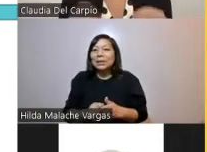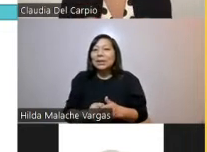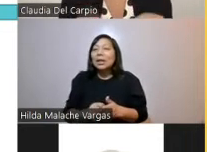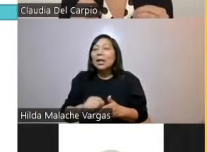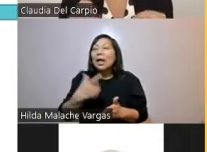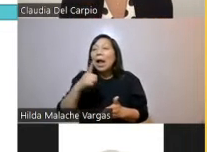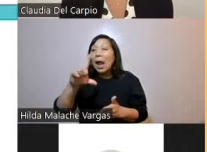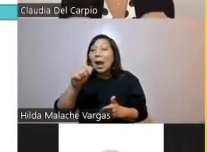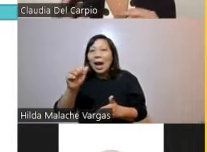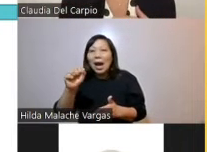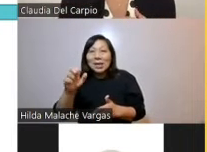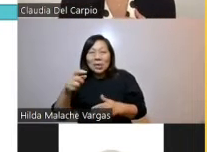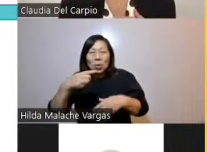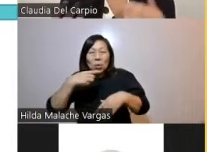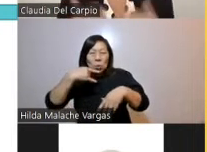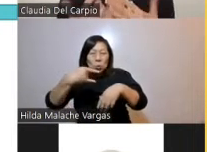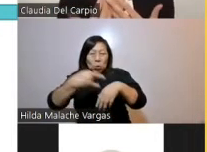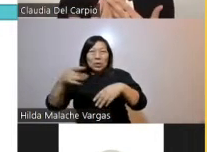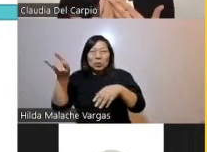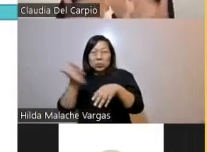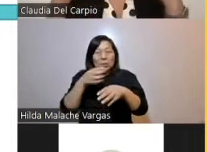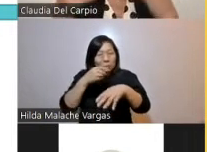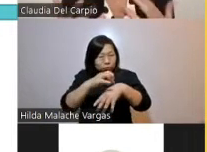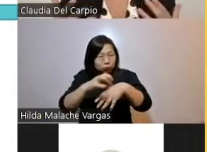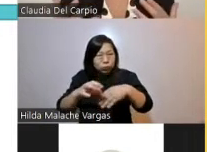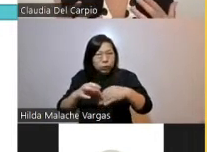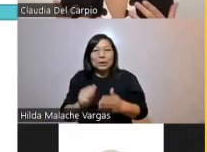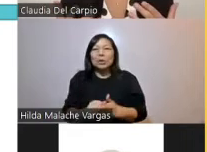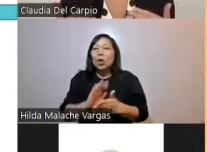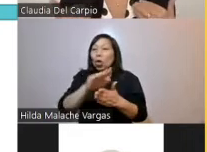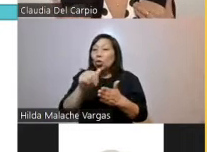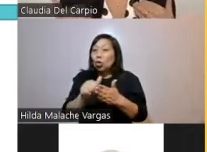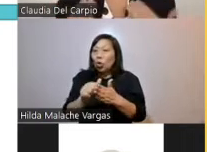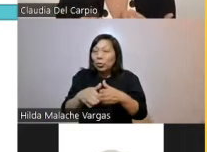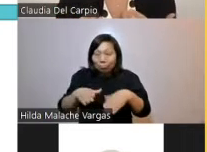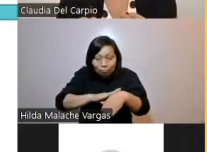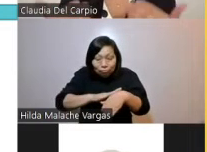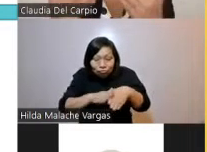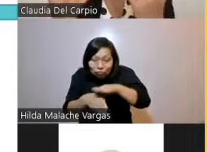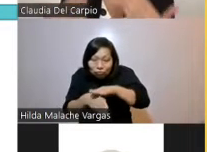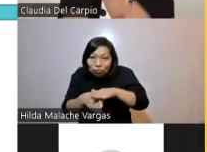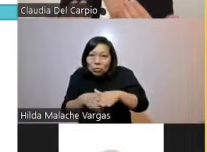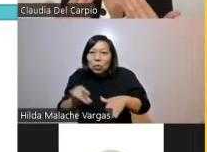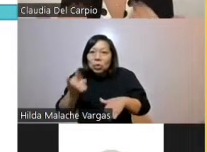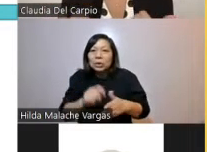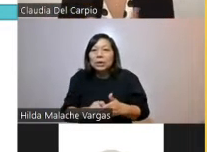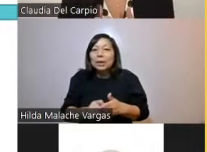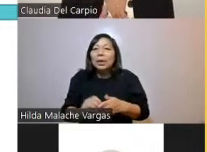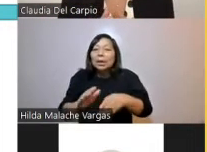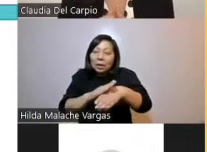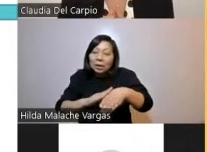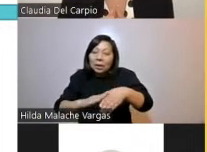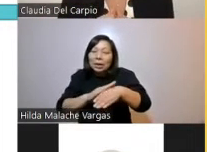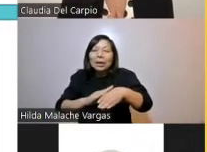es la que menos lastima la piel. Y si van a depilarse toda la vulva, recomiendo usar un hidratante